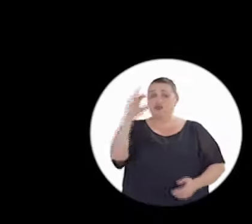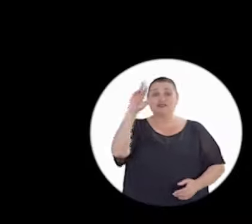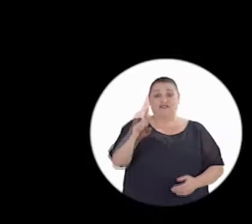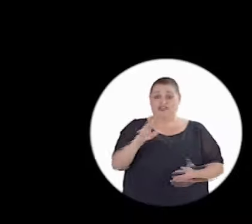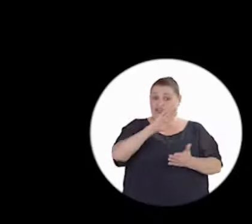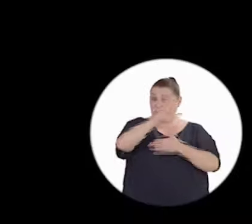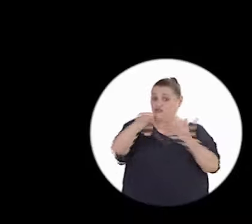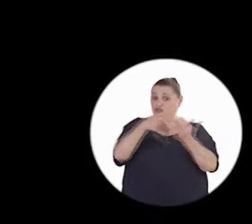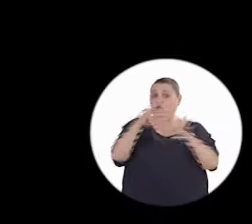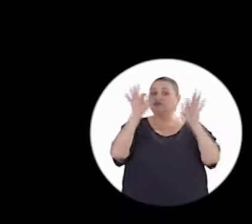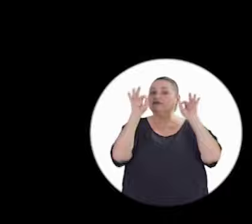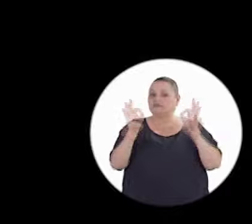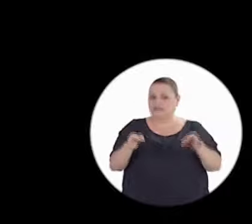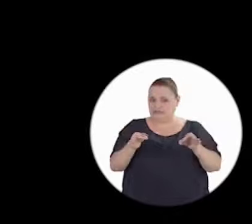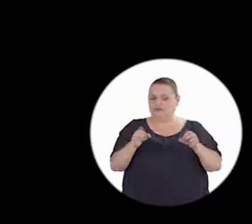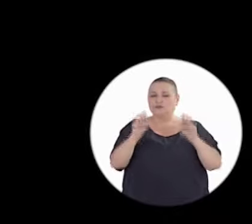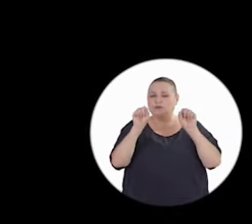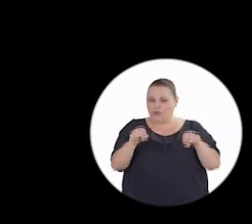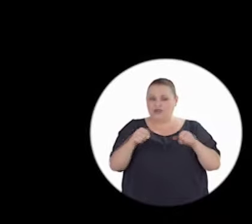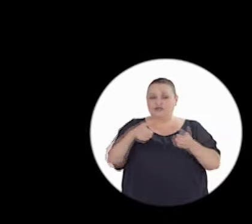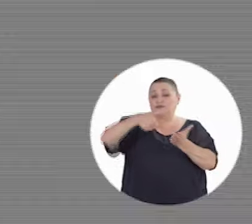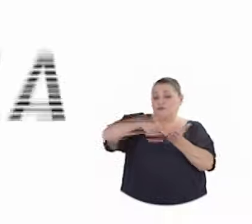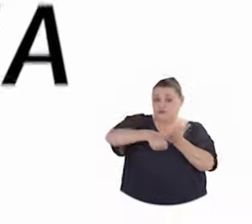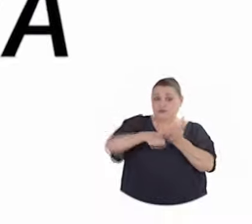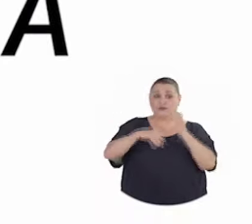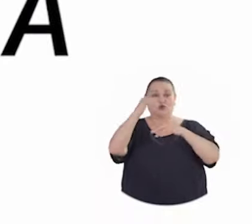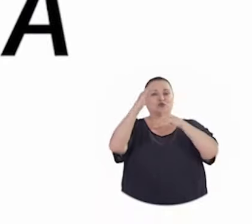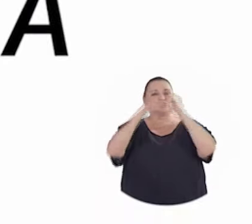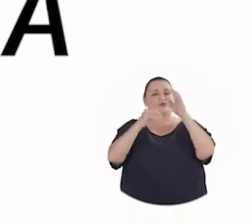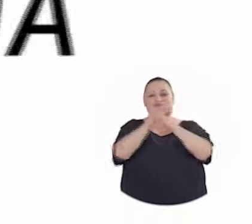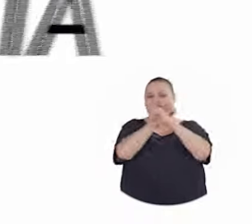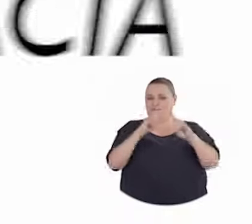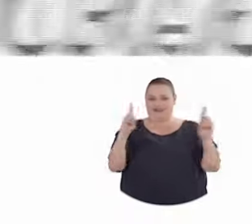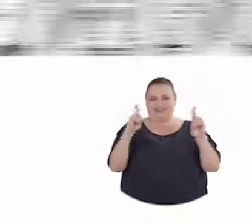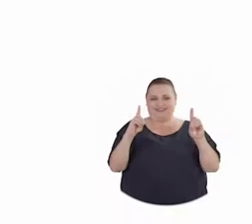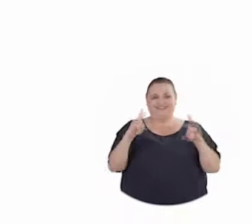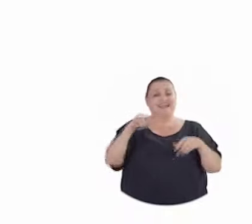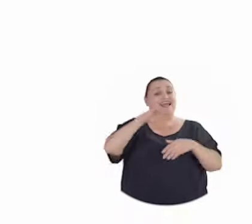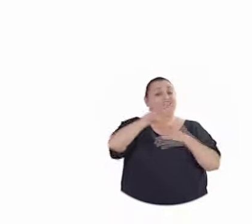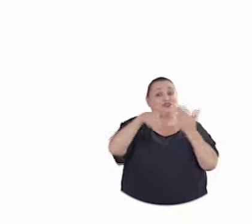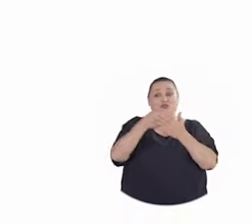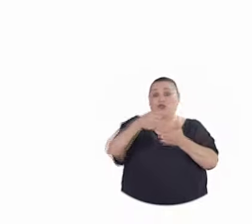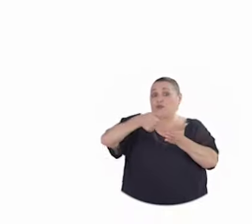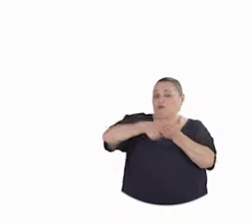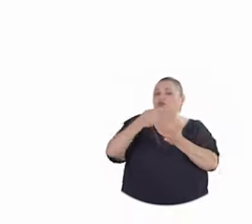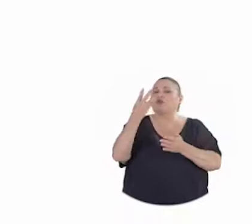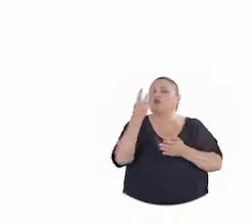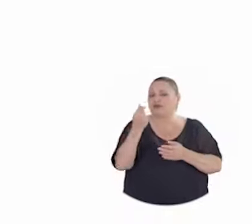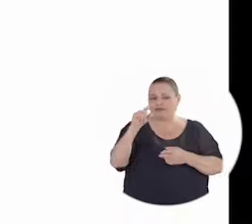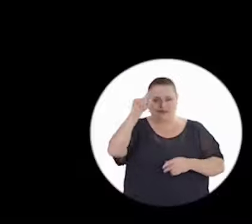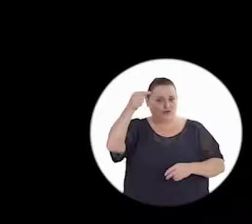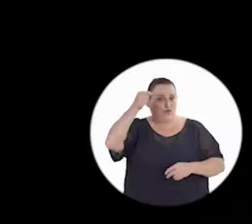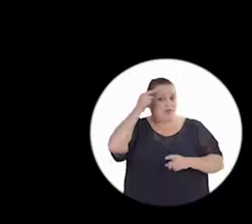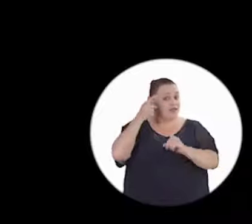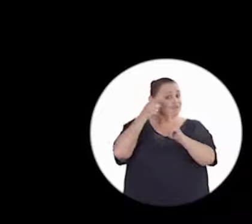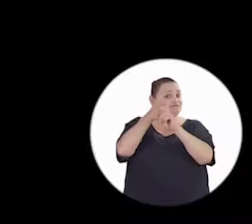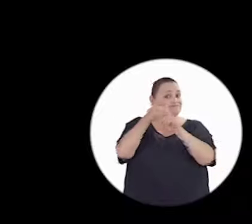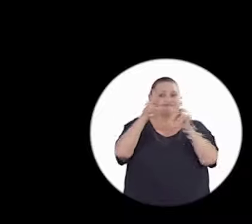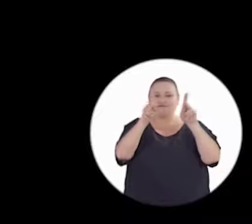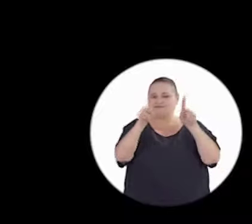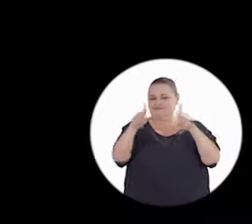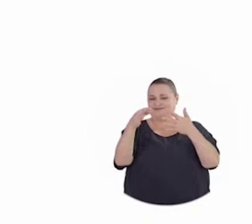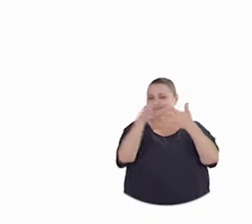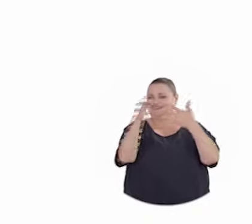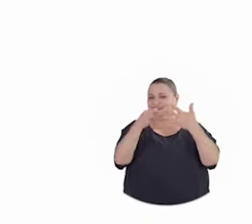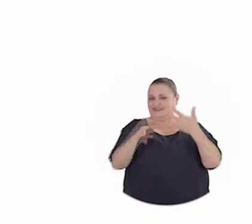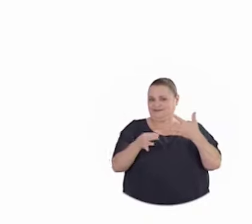Costa Rica entre todos decidimos. Por eso cuando votamos construimos democracia. Aquí cada voto cuenta y al gobierno llegarán las